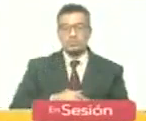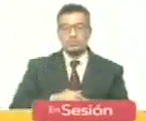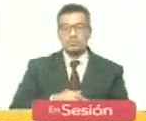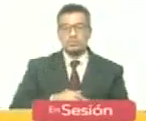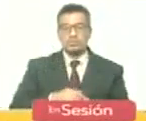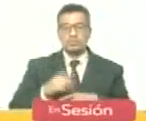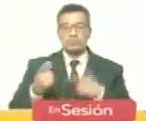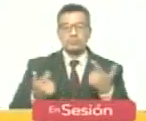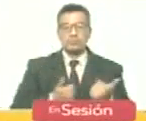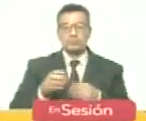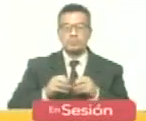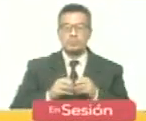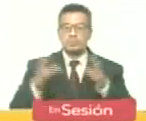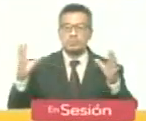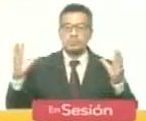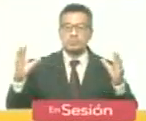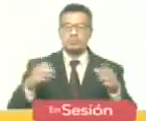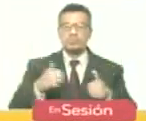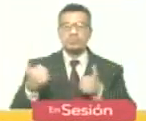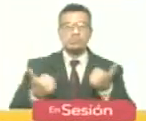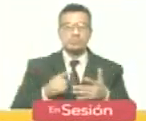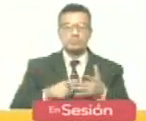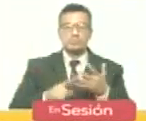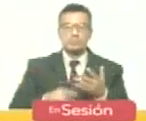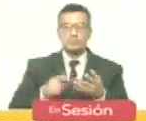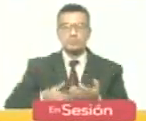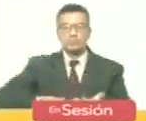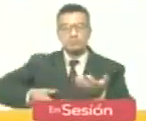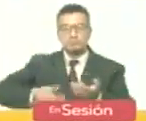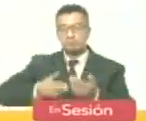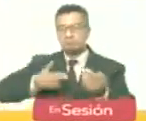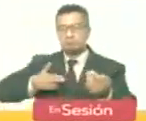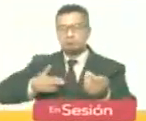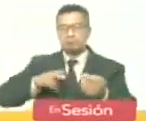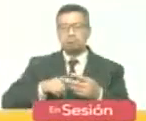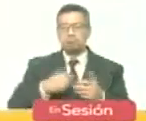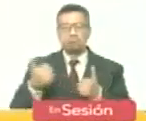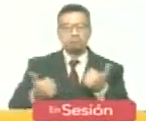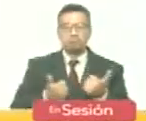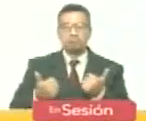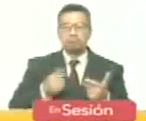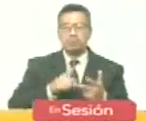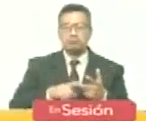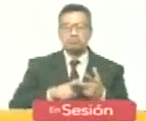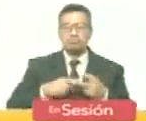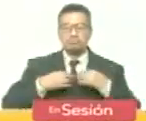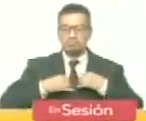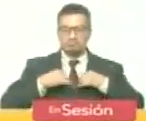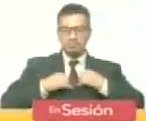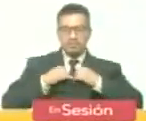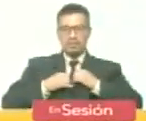¿Cuántos con explosivos? ¿Cuántos con armas largas? ¿Cuántos con